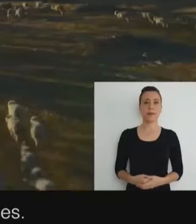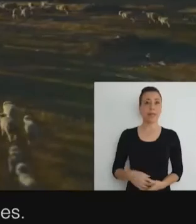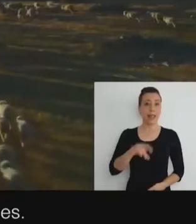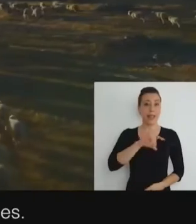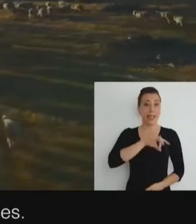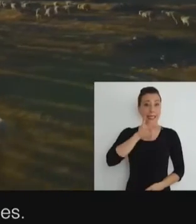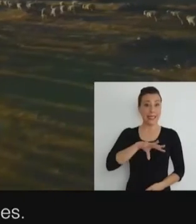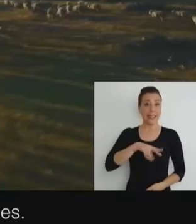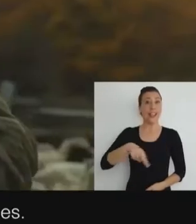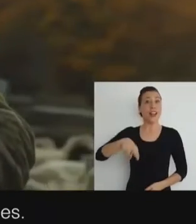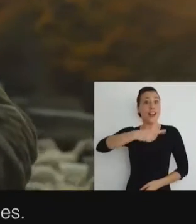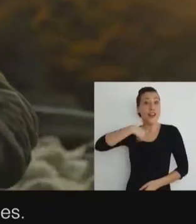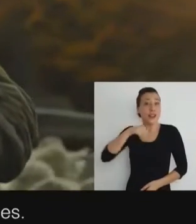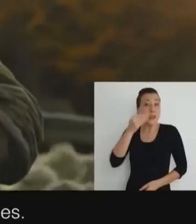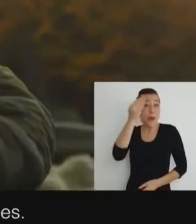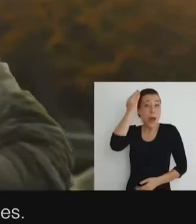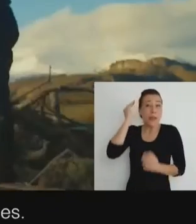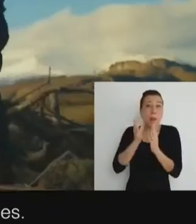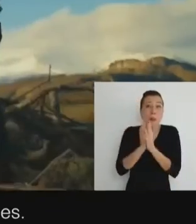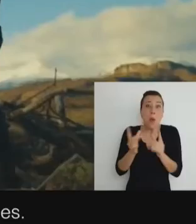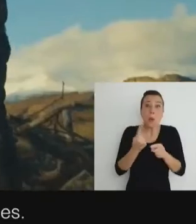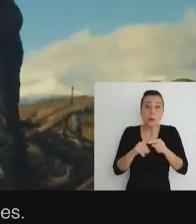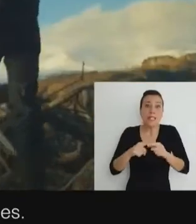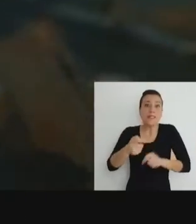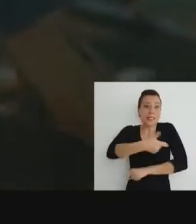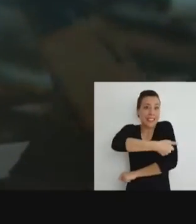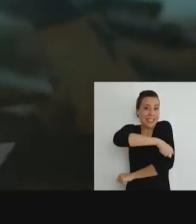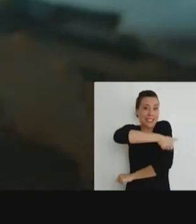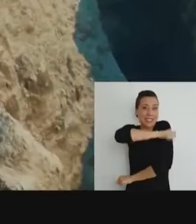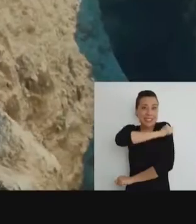En Chile nos hemos arremangado muchas veces.